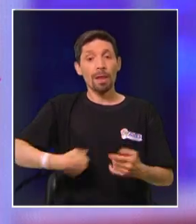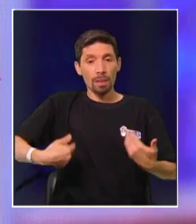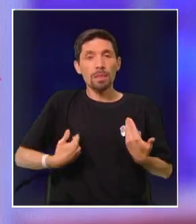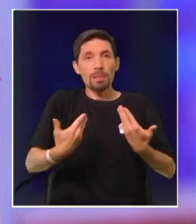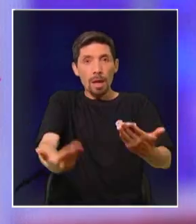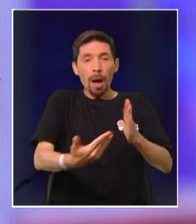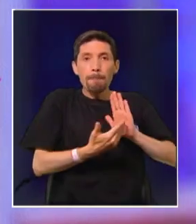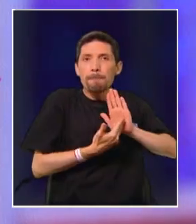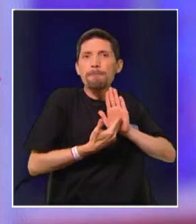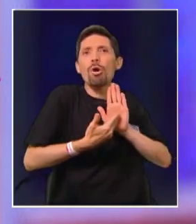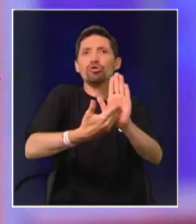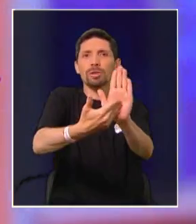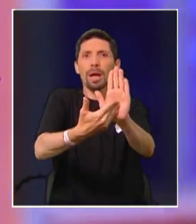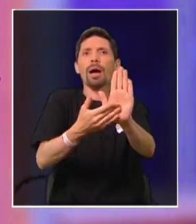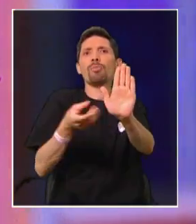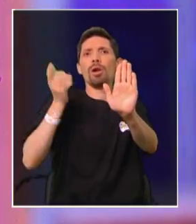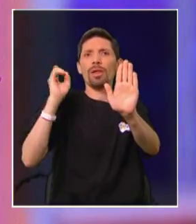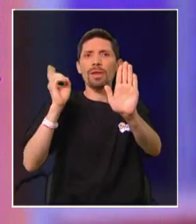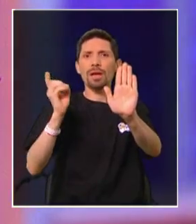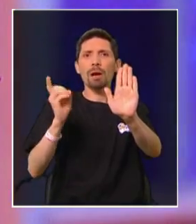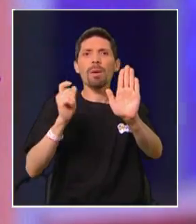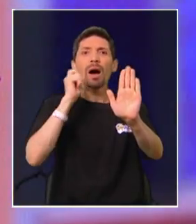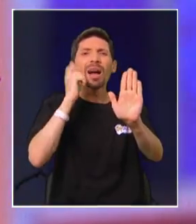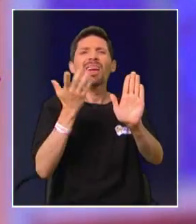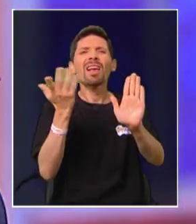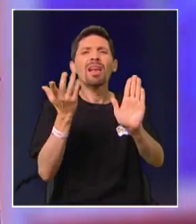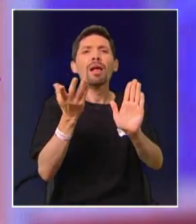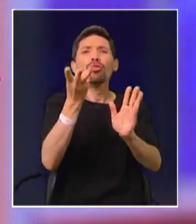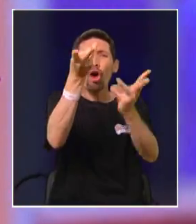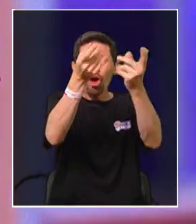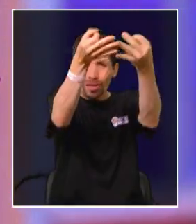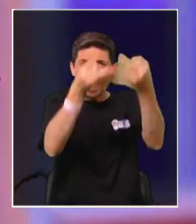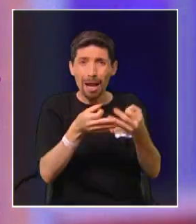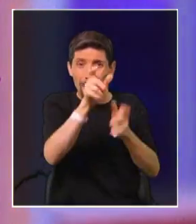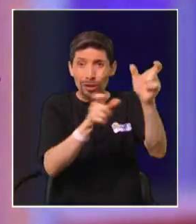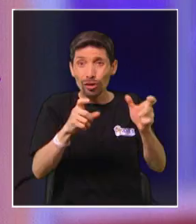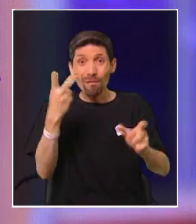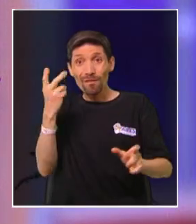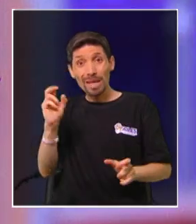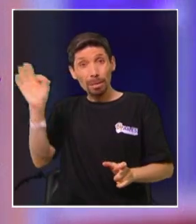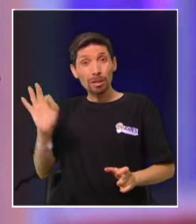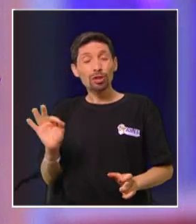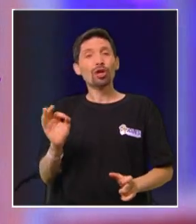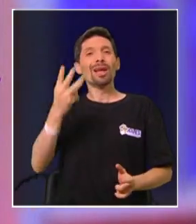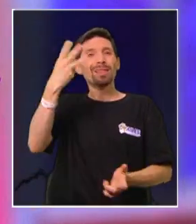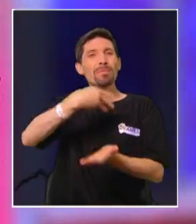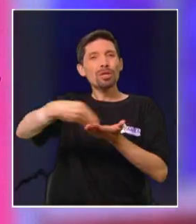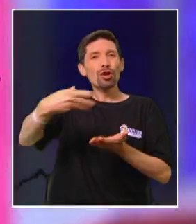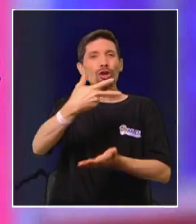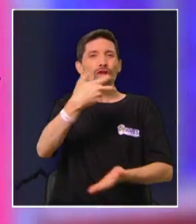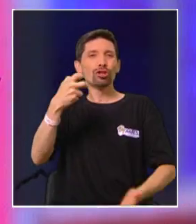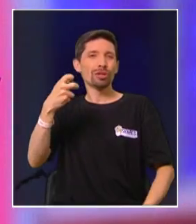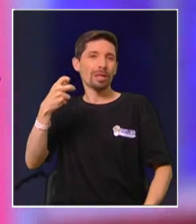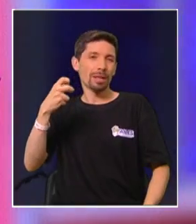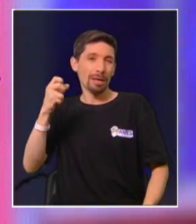visibilidad a la discapacidad, que es casi un 20%, cerca de 3.800.000 personas.